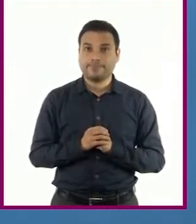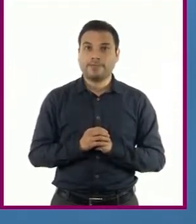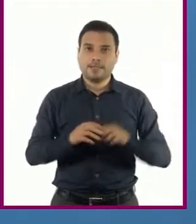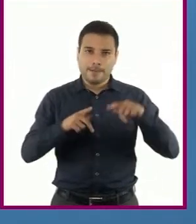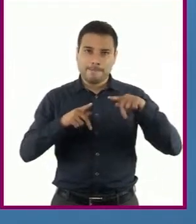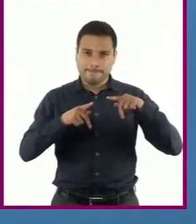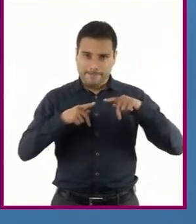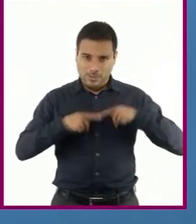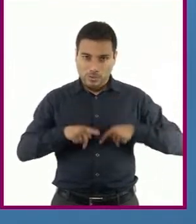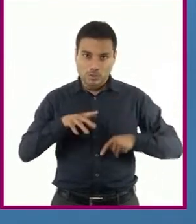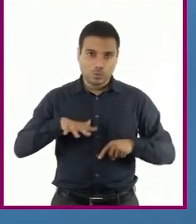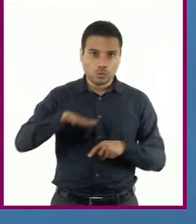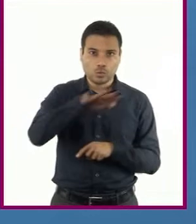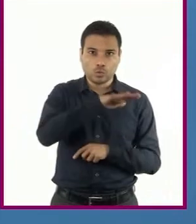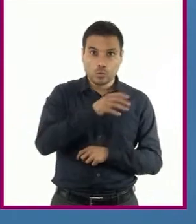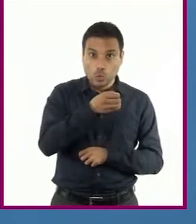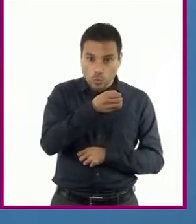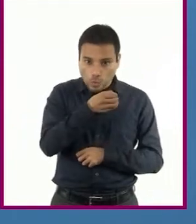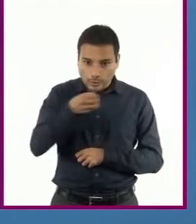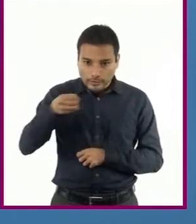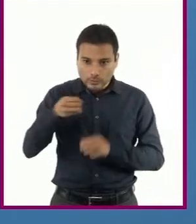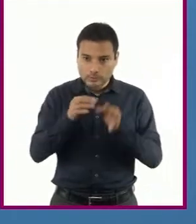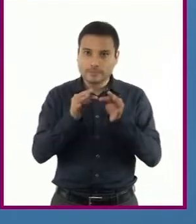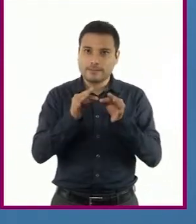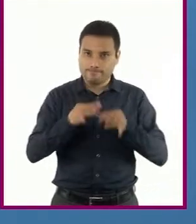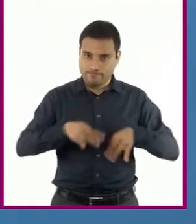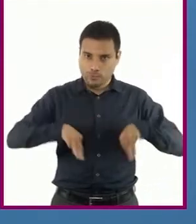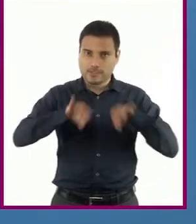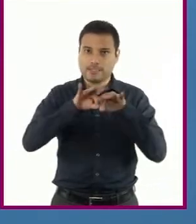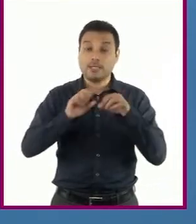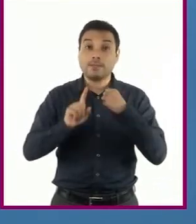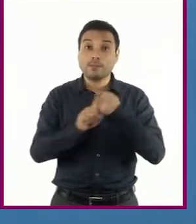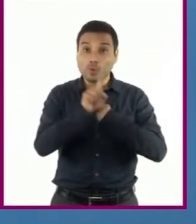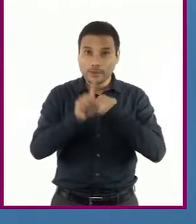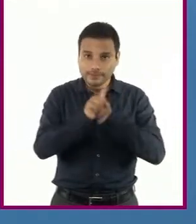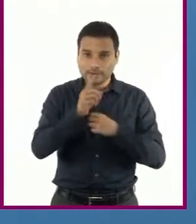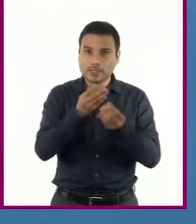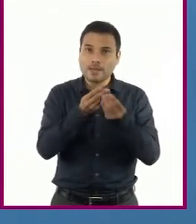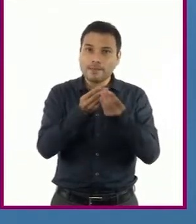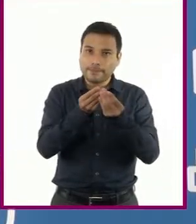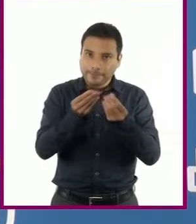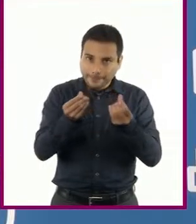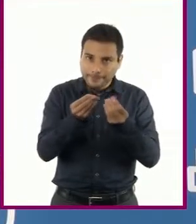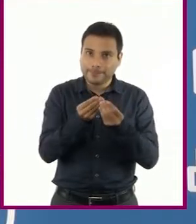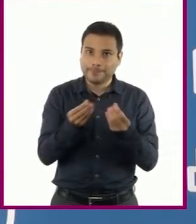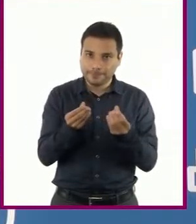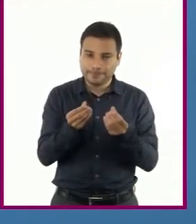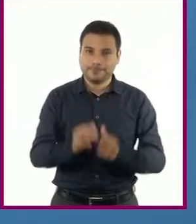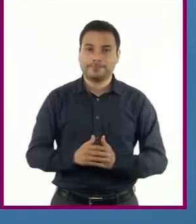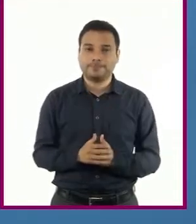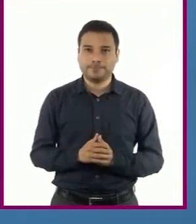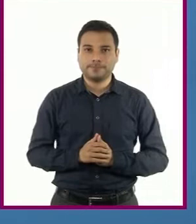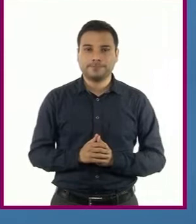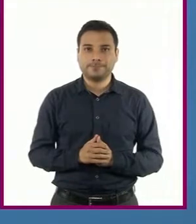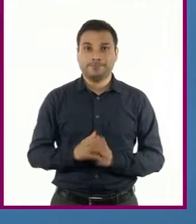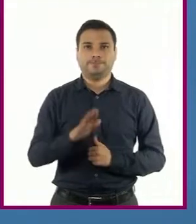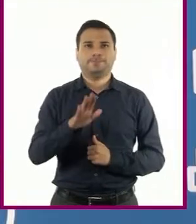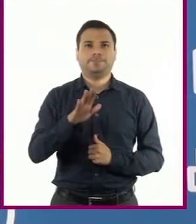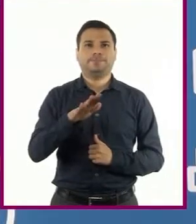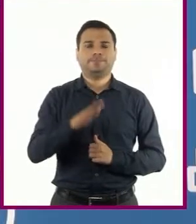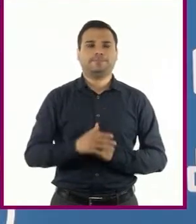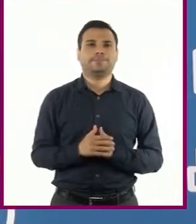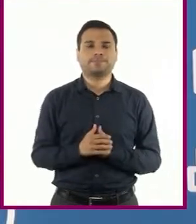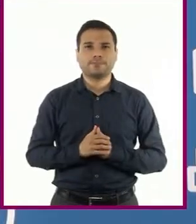otras personas es fundamental para resolver necesidades colectivas y defender la dignidad humana. Maestra,